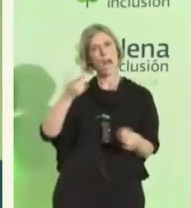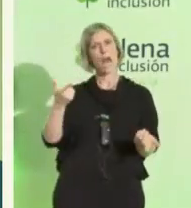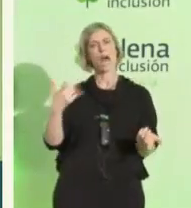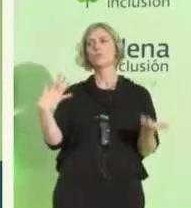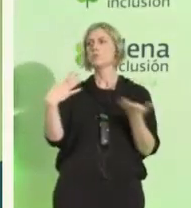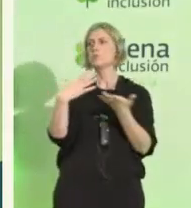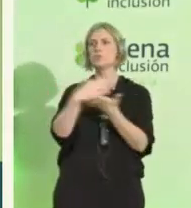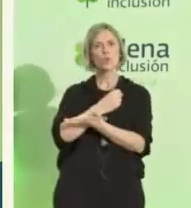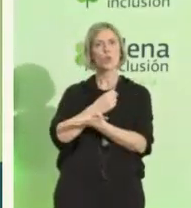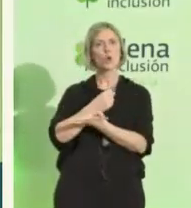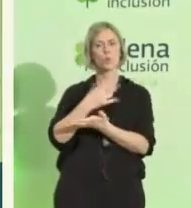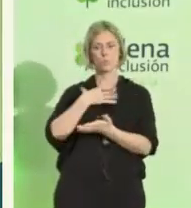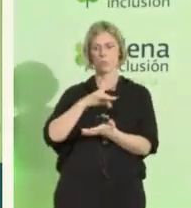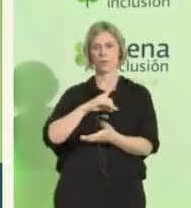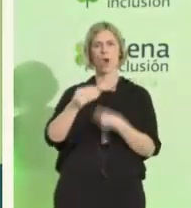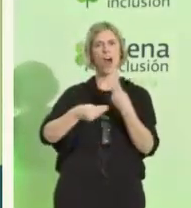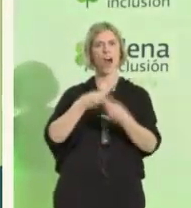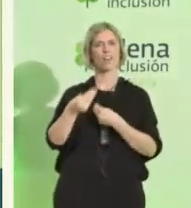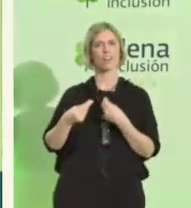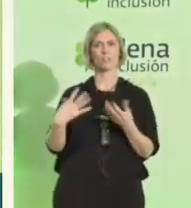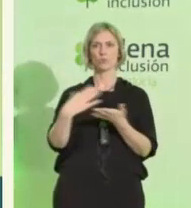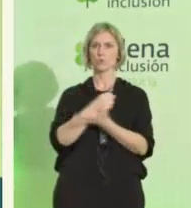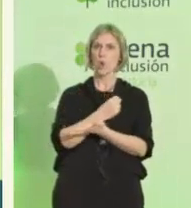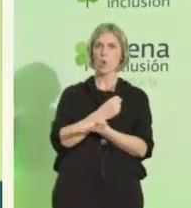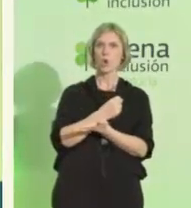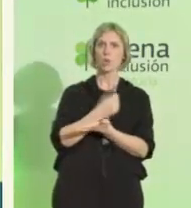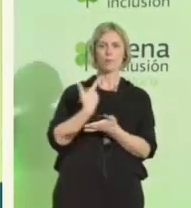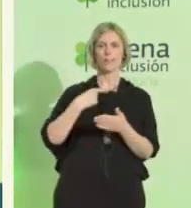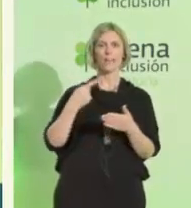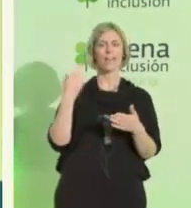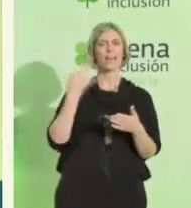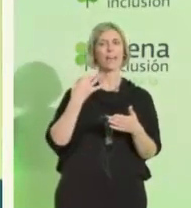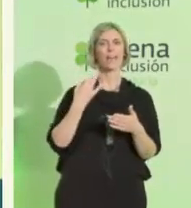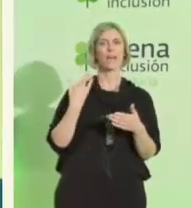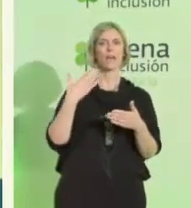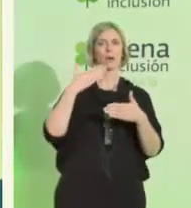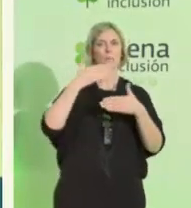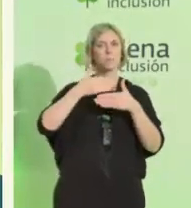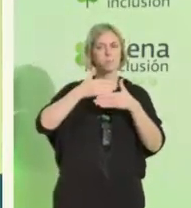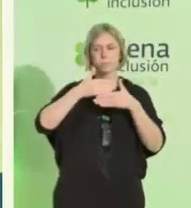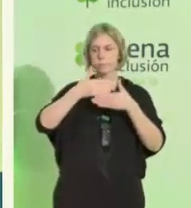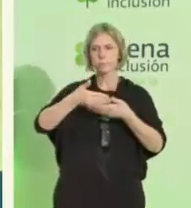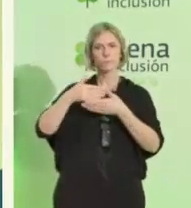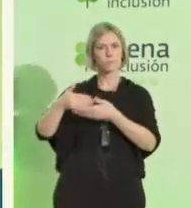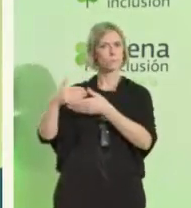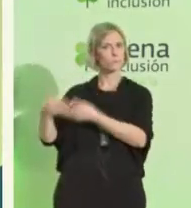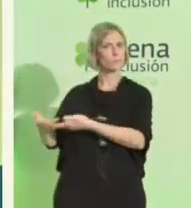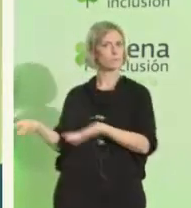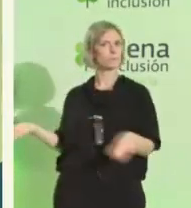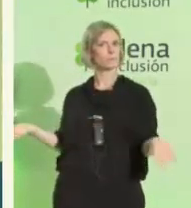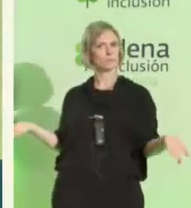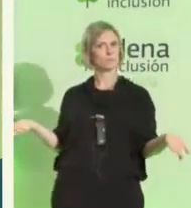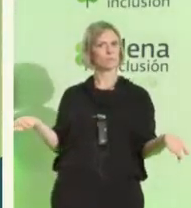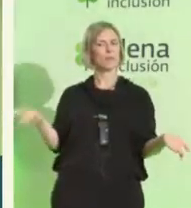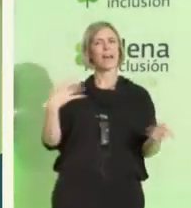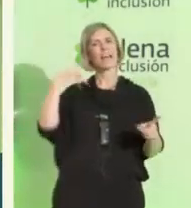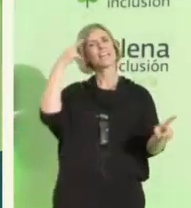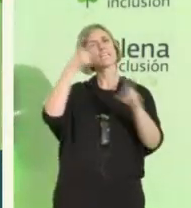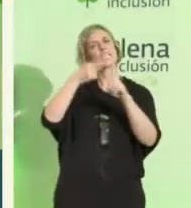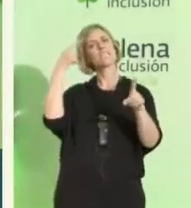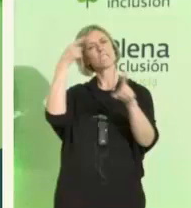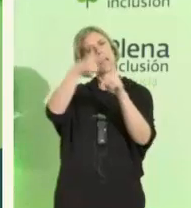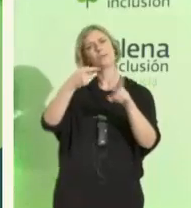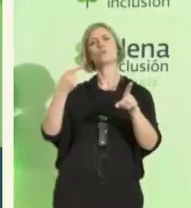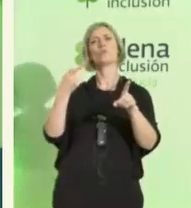tenga que poner Barreras y obstáculos los obstáculos hay muchos desafíos le